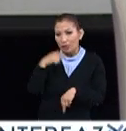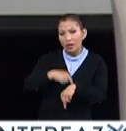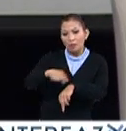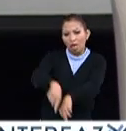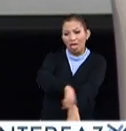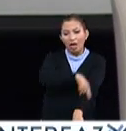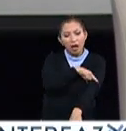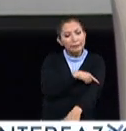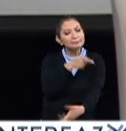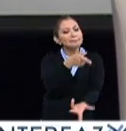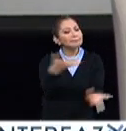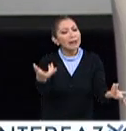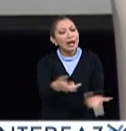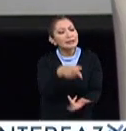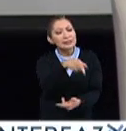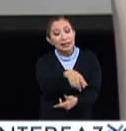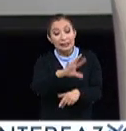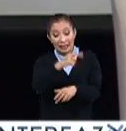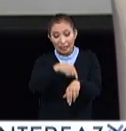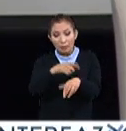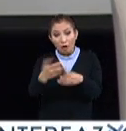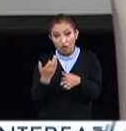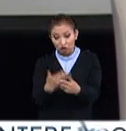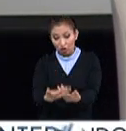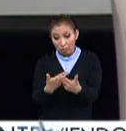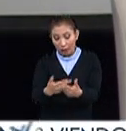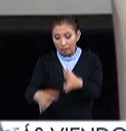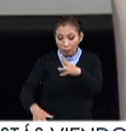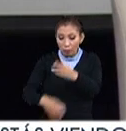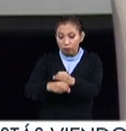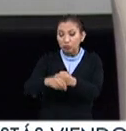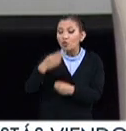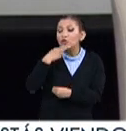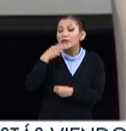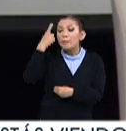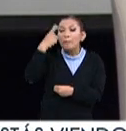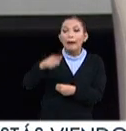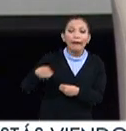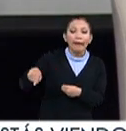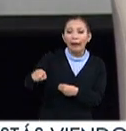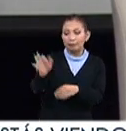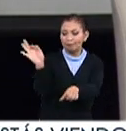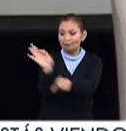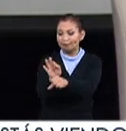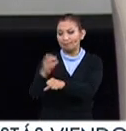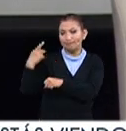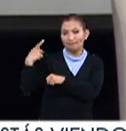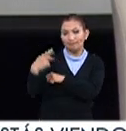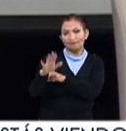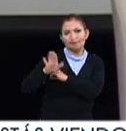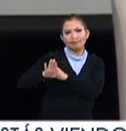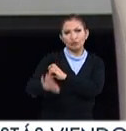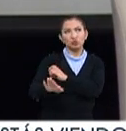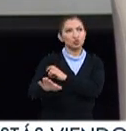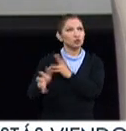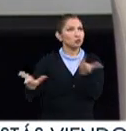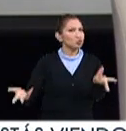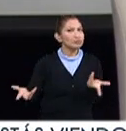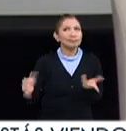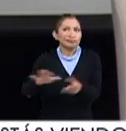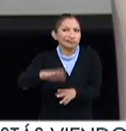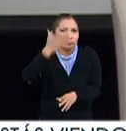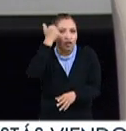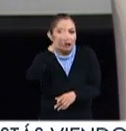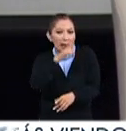tiempo completo, que ese tiempo adicional pueda ser utilizado para el fortalecimiento de